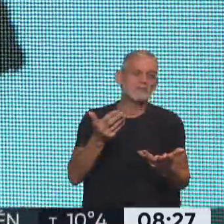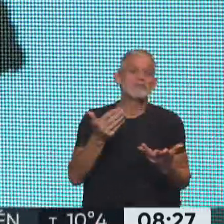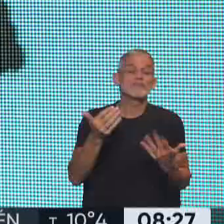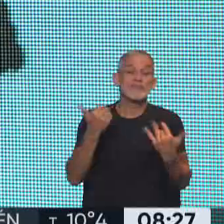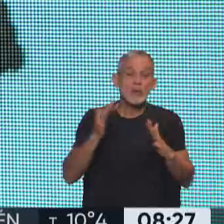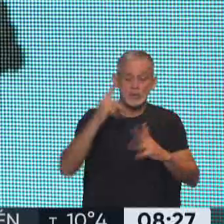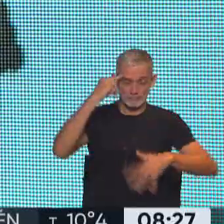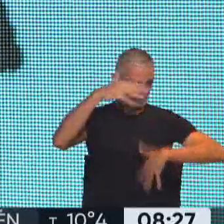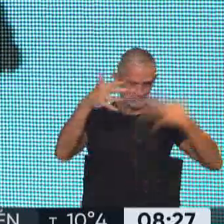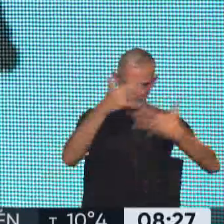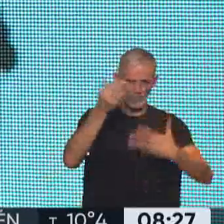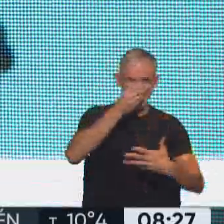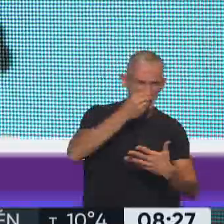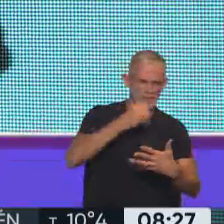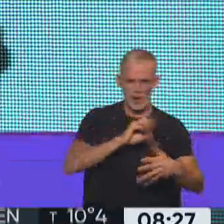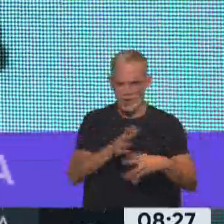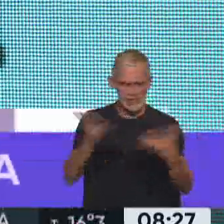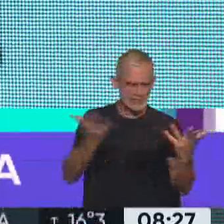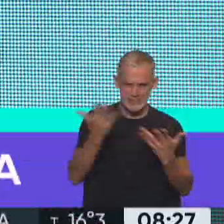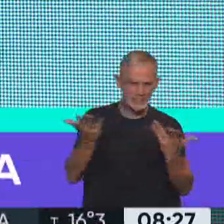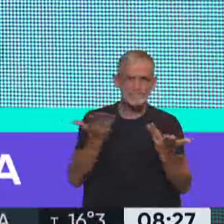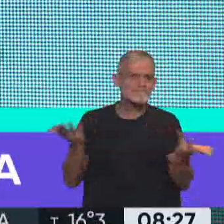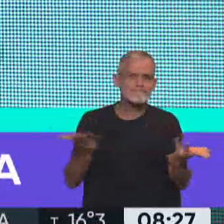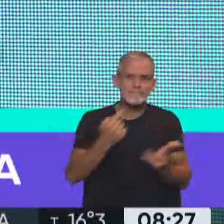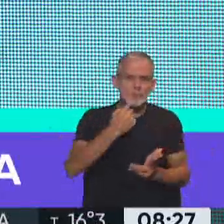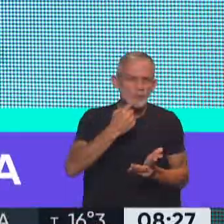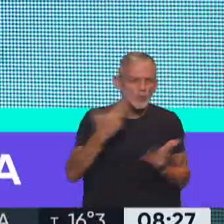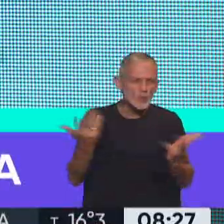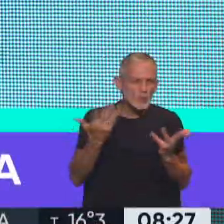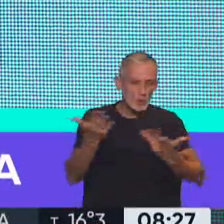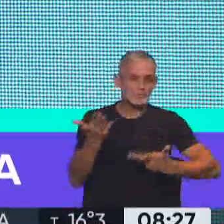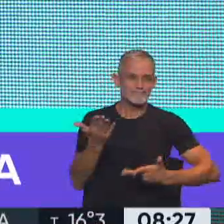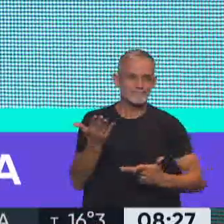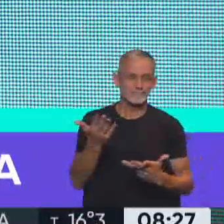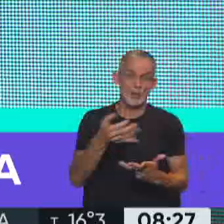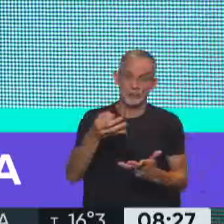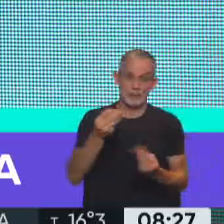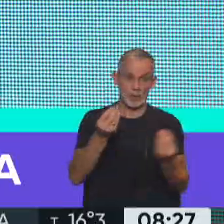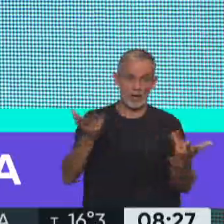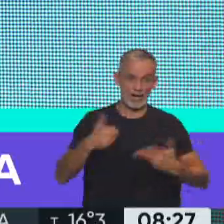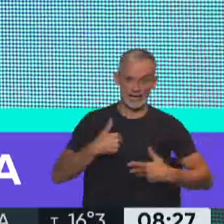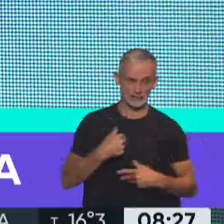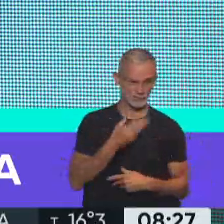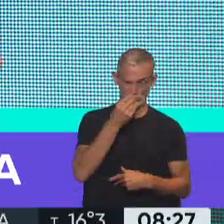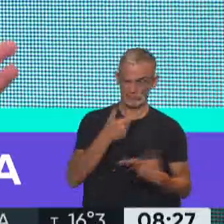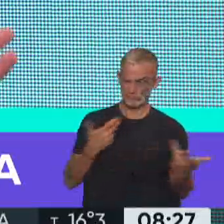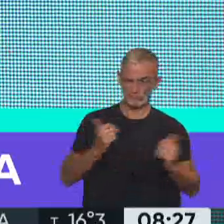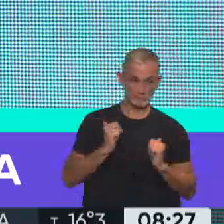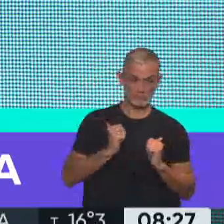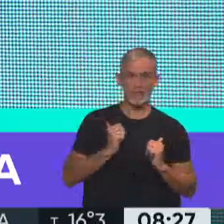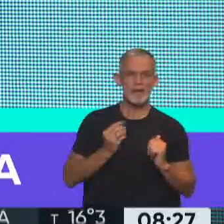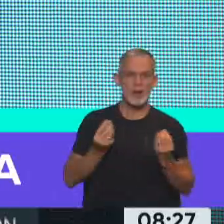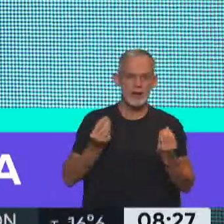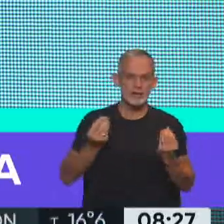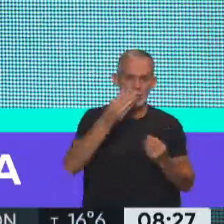de confundirse los síntomas de gripe con COVID. Y ante estas circunstancias, bueno, estamos todos un poco a la expectativa. ¿Qué